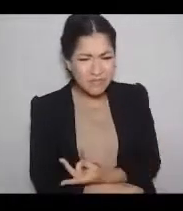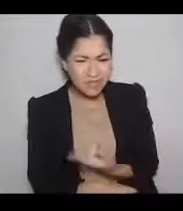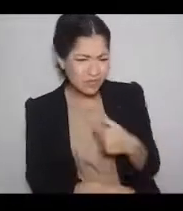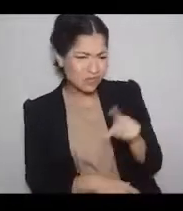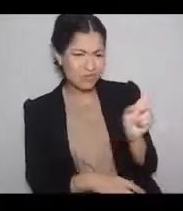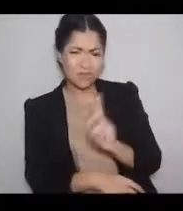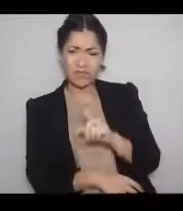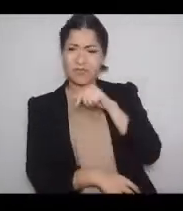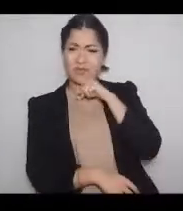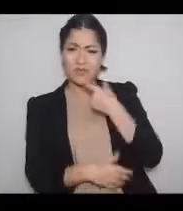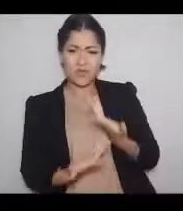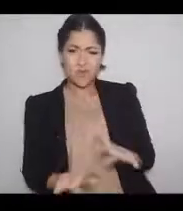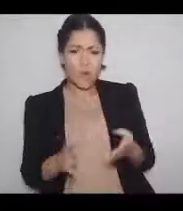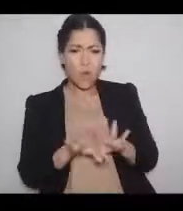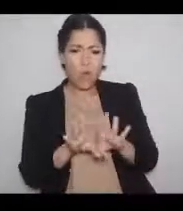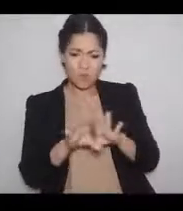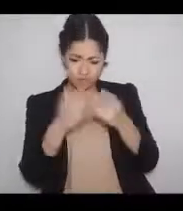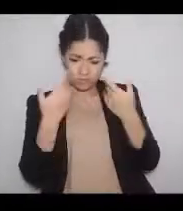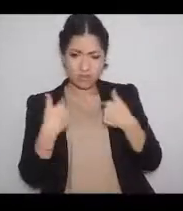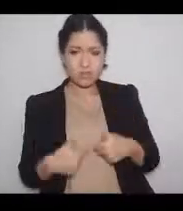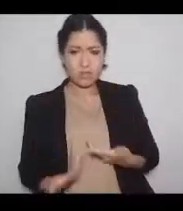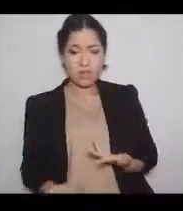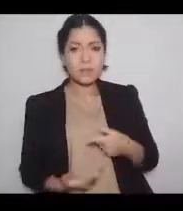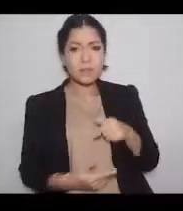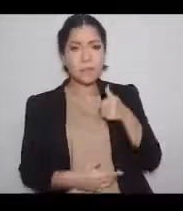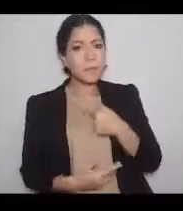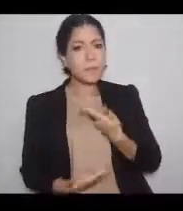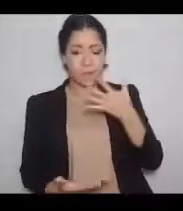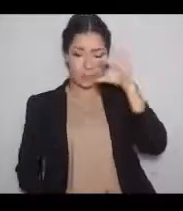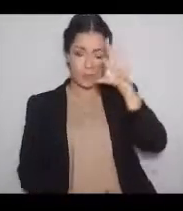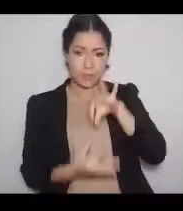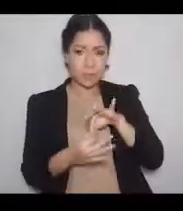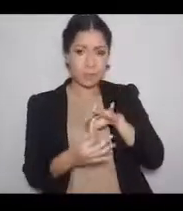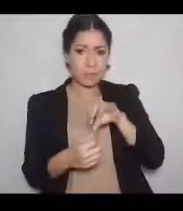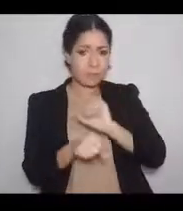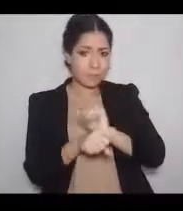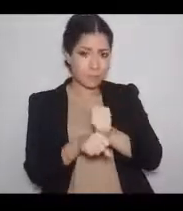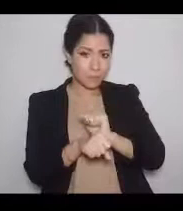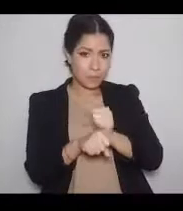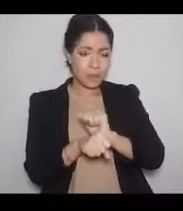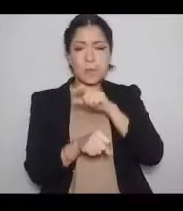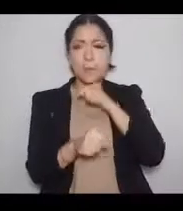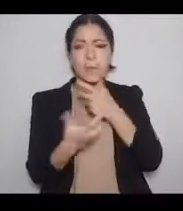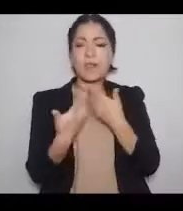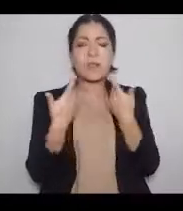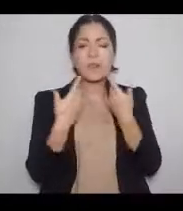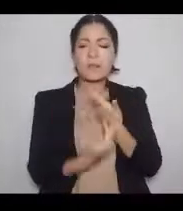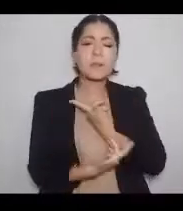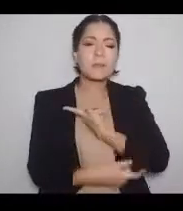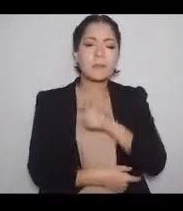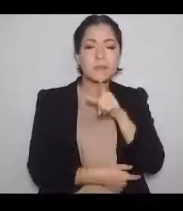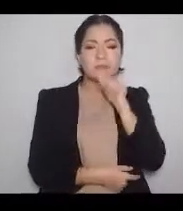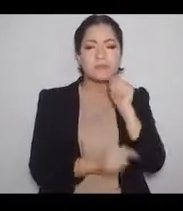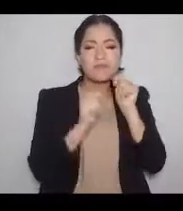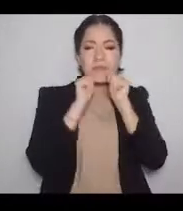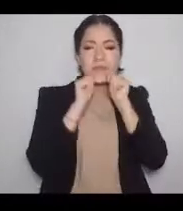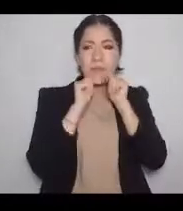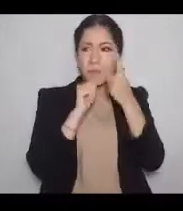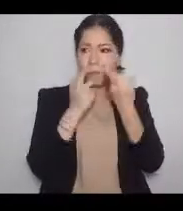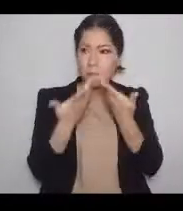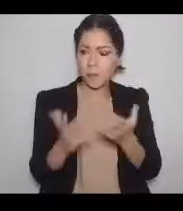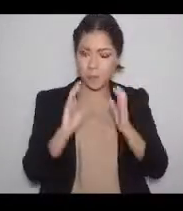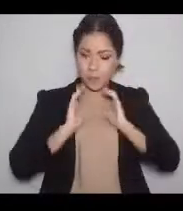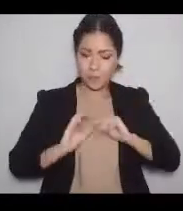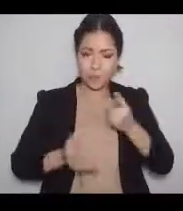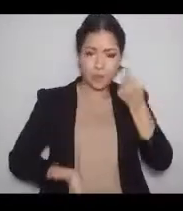interesa la cáscara de un actor. Me interesa su relleno. Tú vales madres. Por dentro, eres Kepler. ¡Chinga